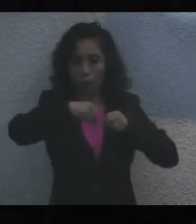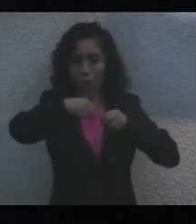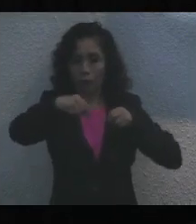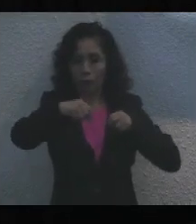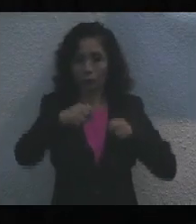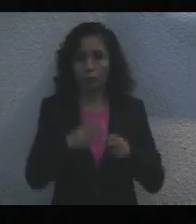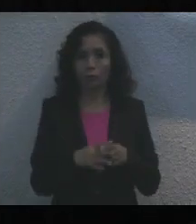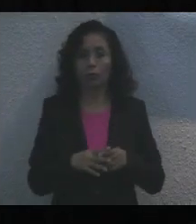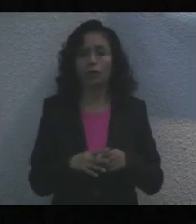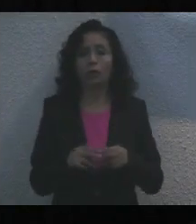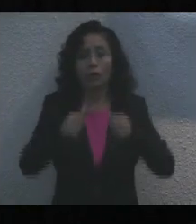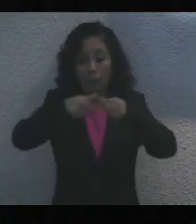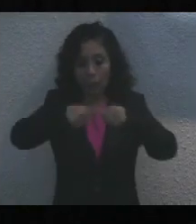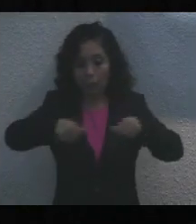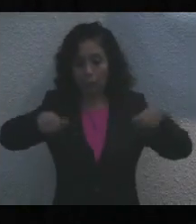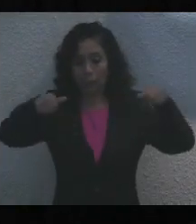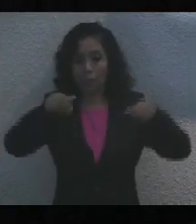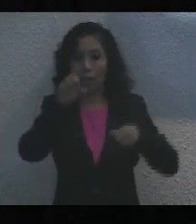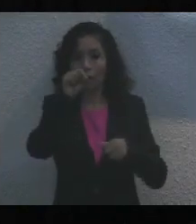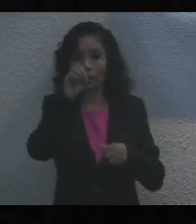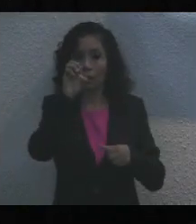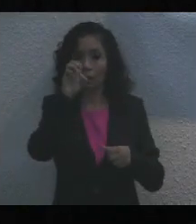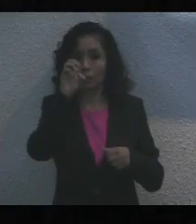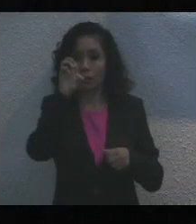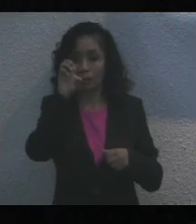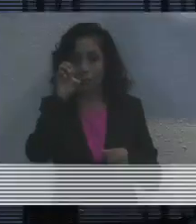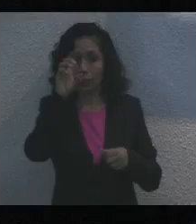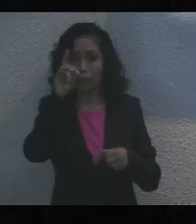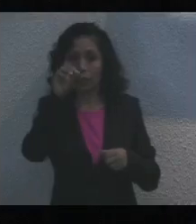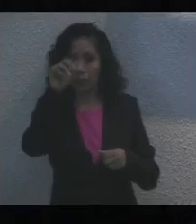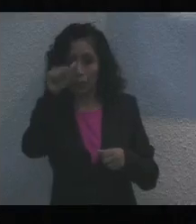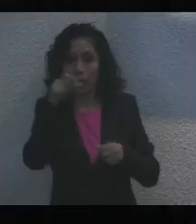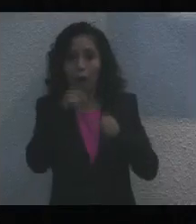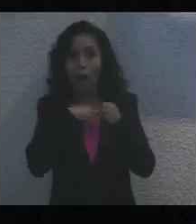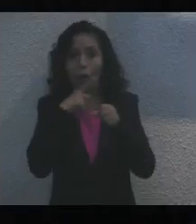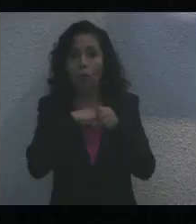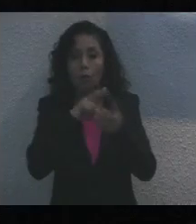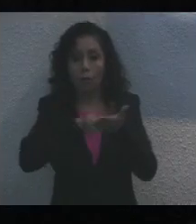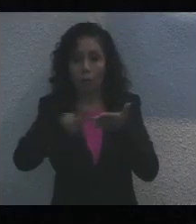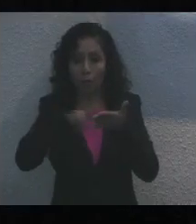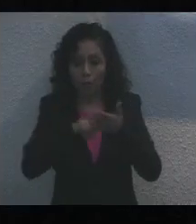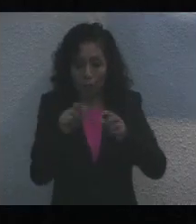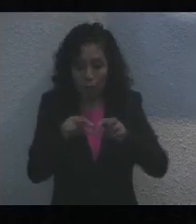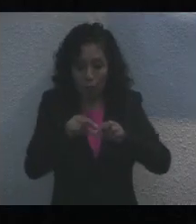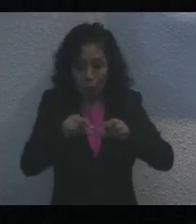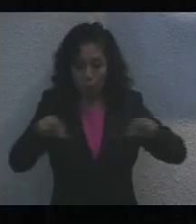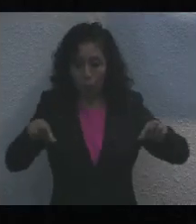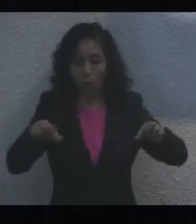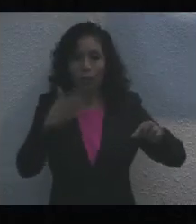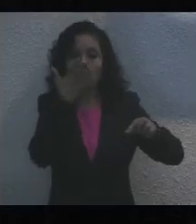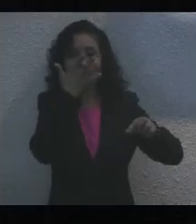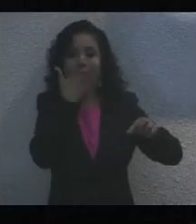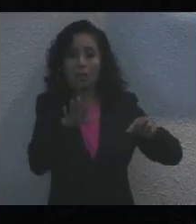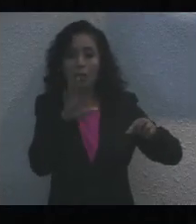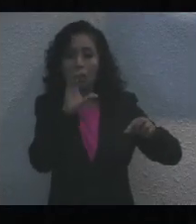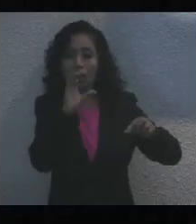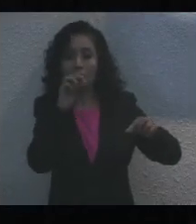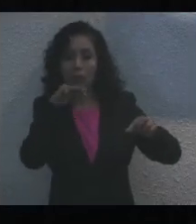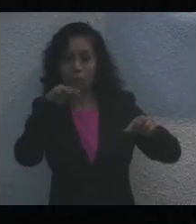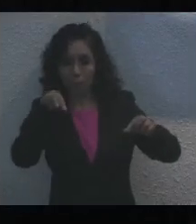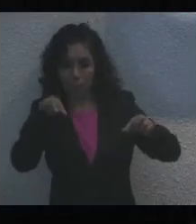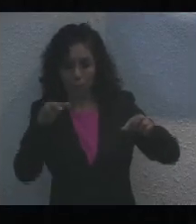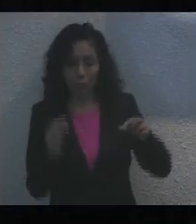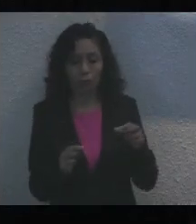5 centímetros de ancho en color verde de 10 centímetros de largo, arillo de oro de